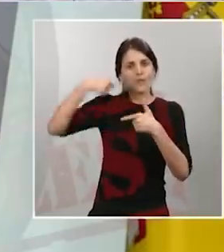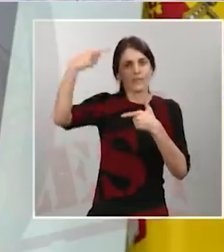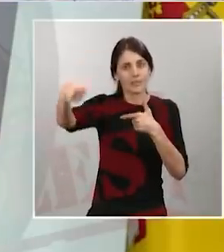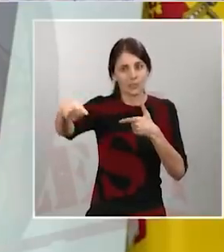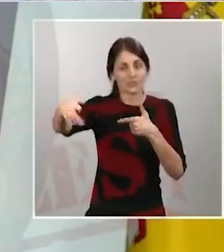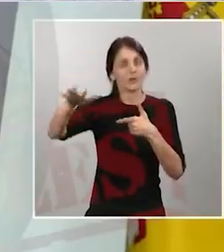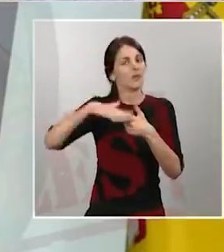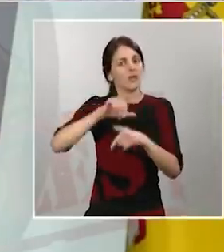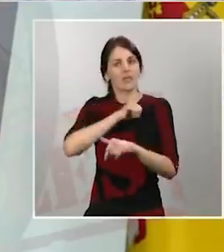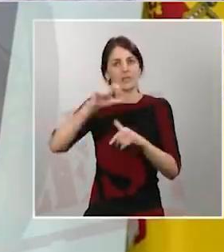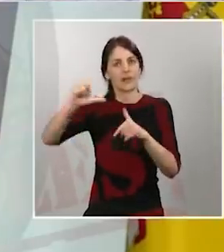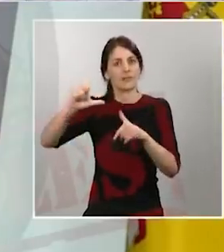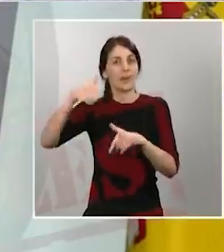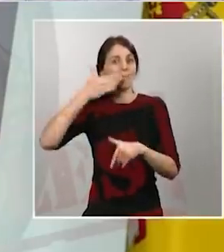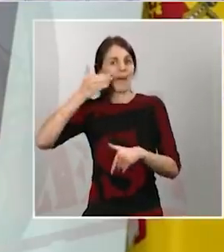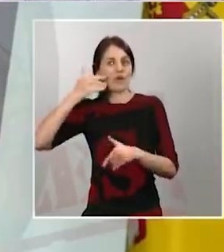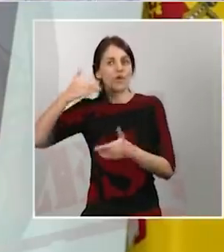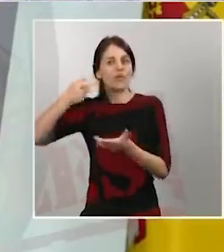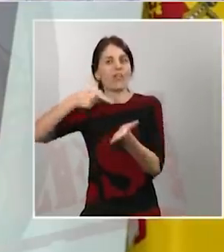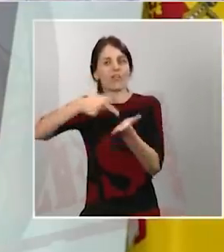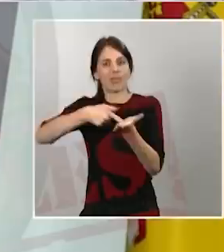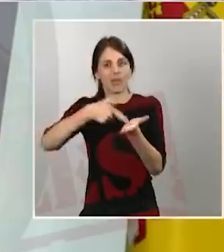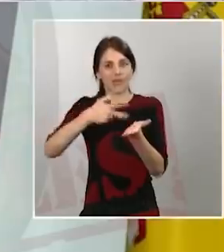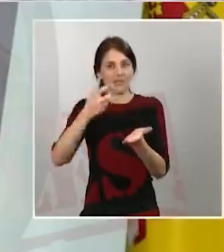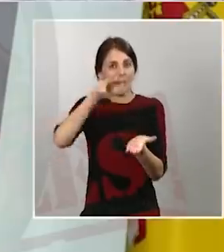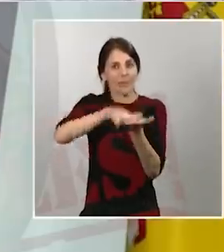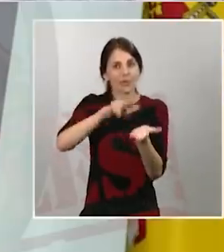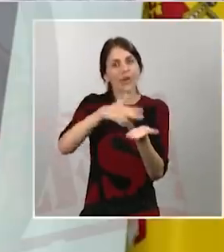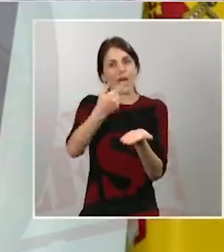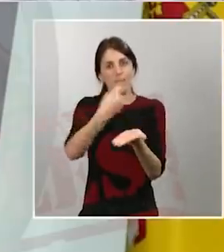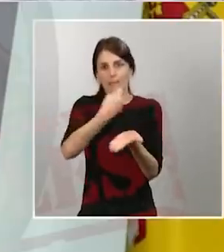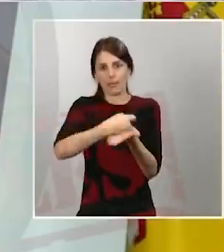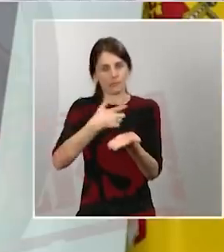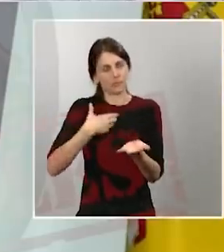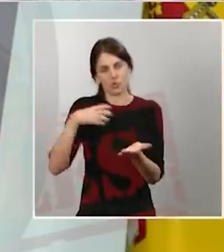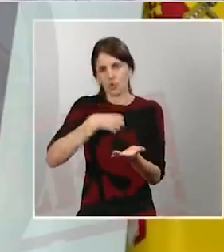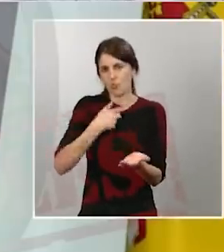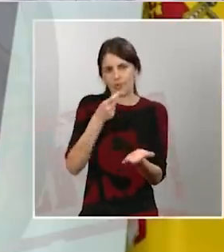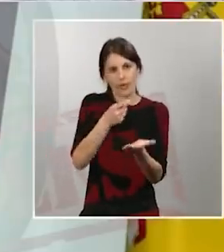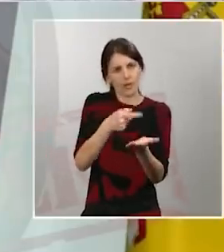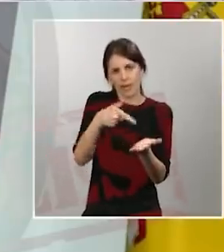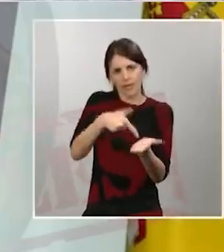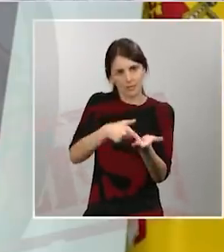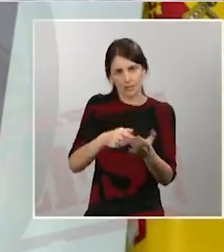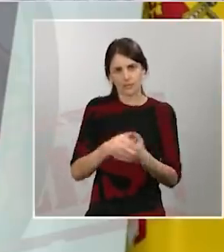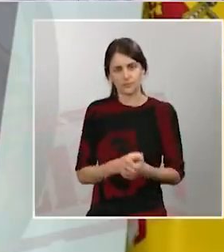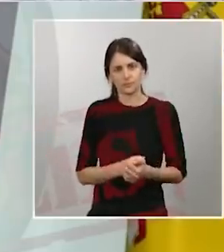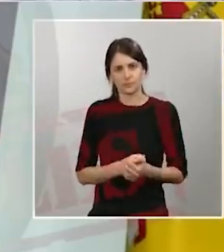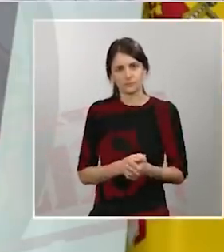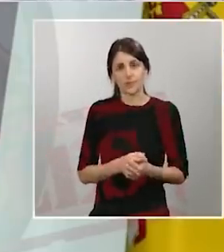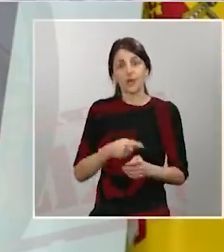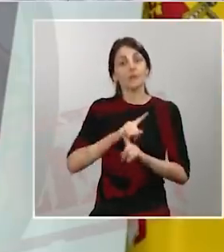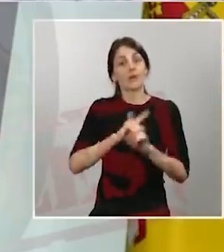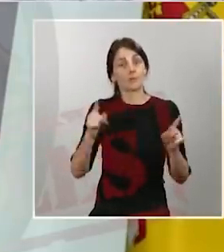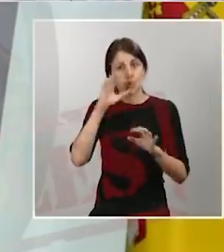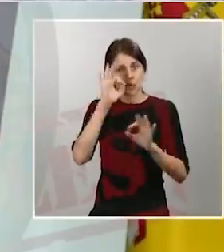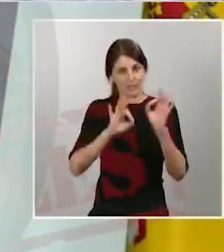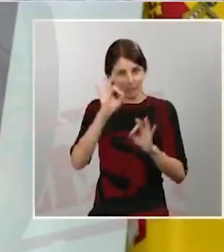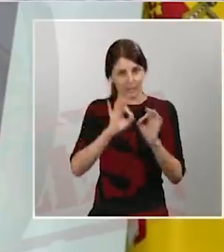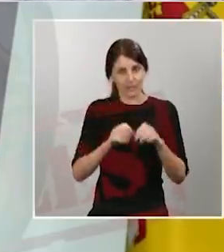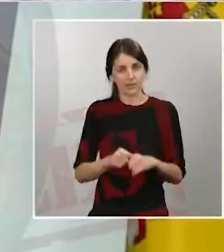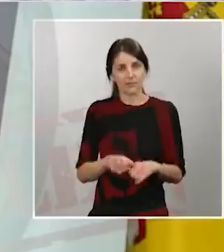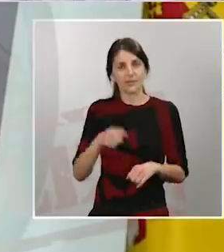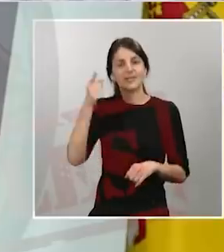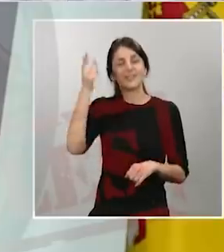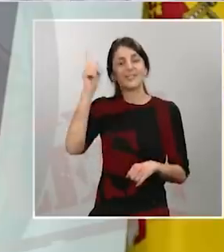Pedro Sánchez ha firmado con ellos. Si hace 10 o 15 años con otro partido socialista nos hubiesen dicho que iban a hacer todo, absolutamente